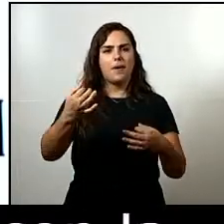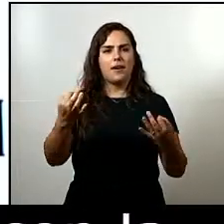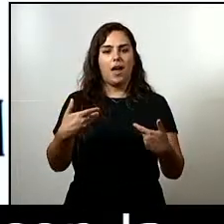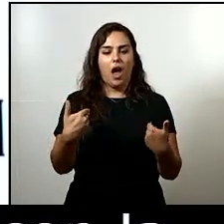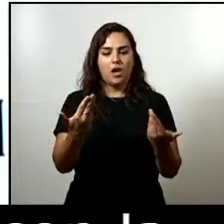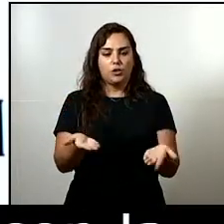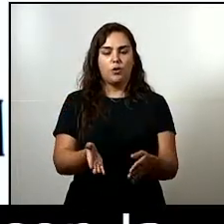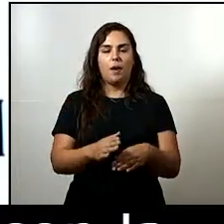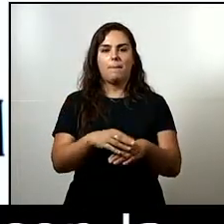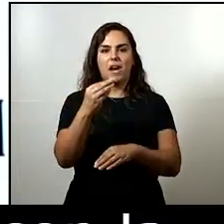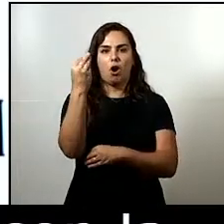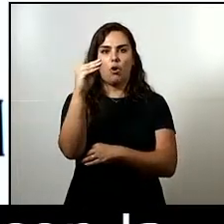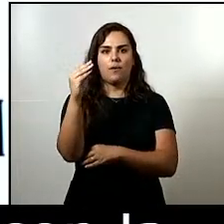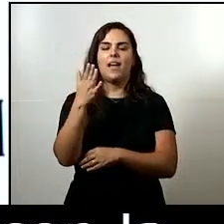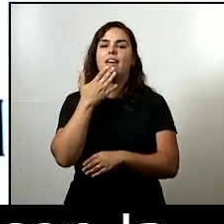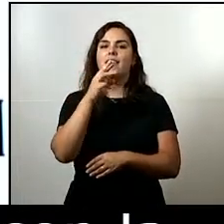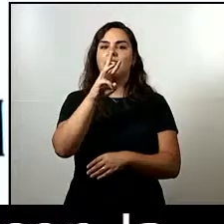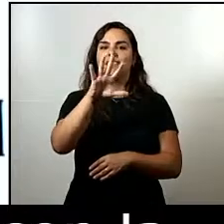ayudas a los jóvenes de